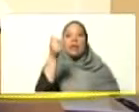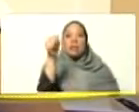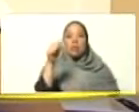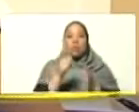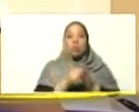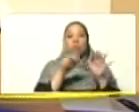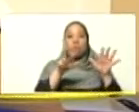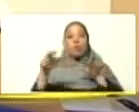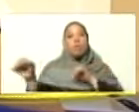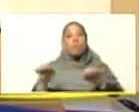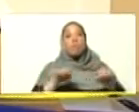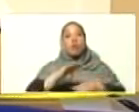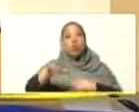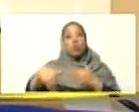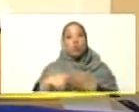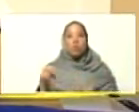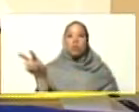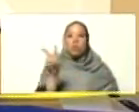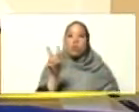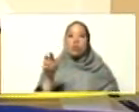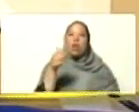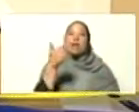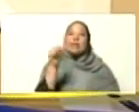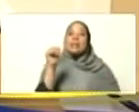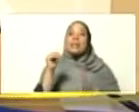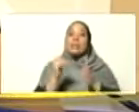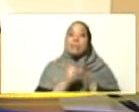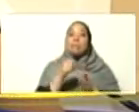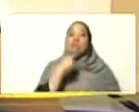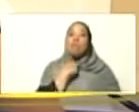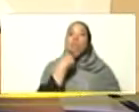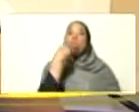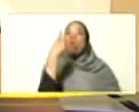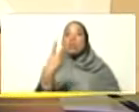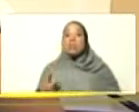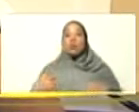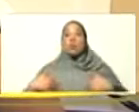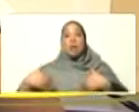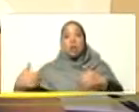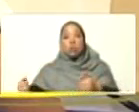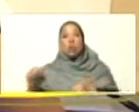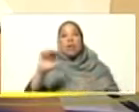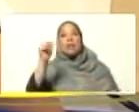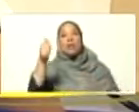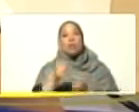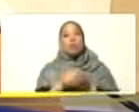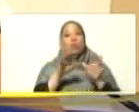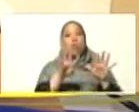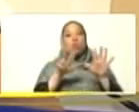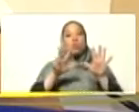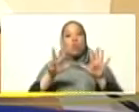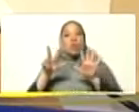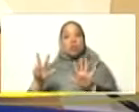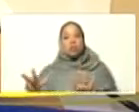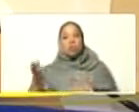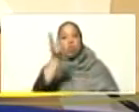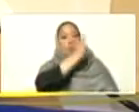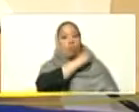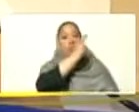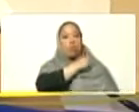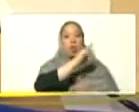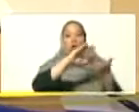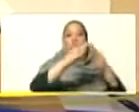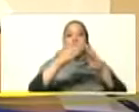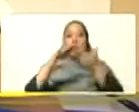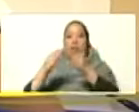movimiento Somos Venezuela, 10.998 voceros del Comité de Salud, 10.988 jefes de las comunidades